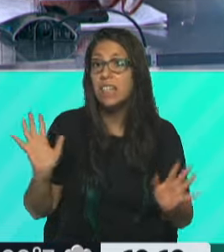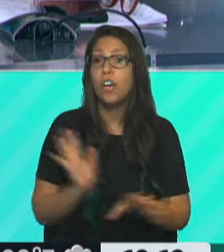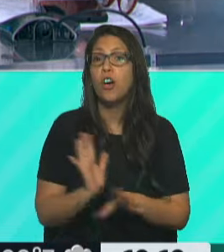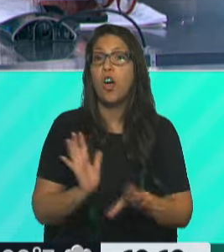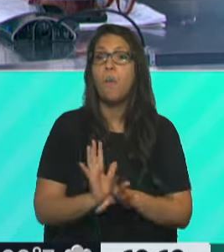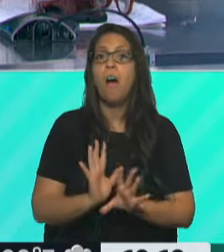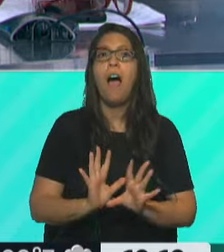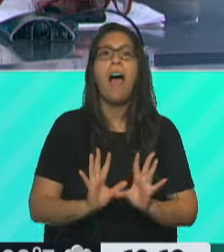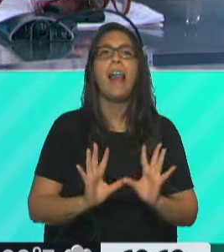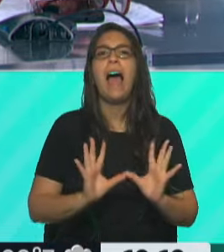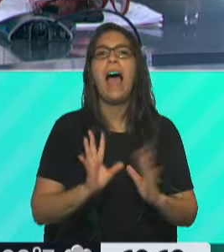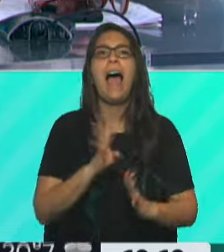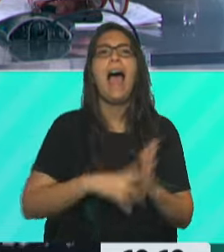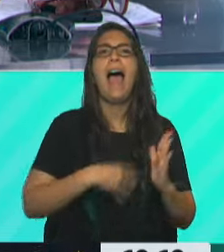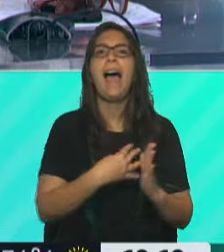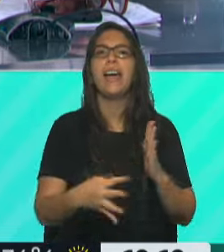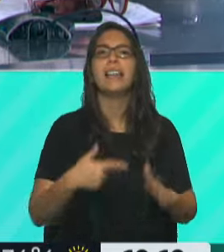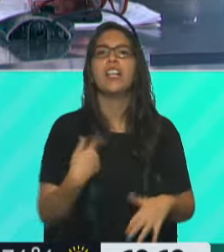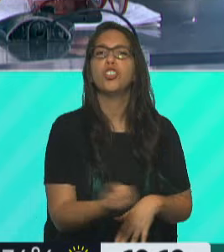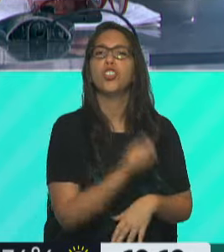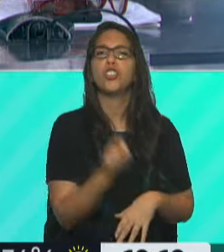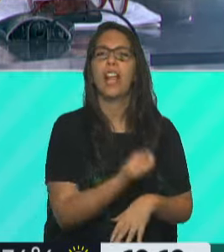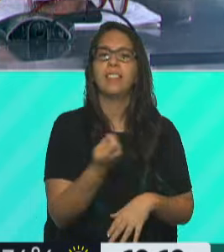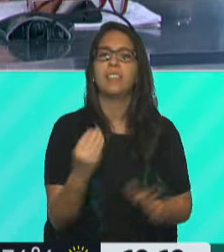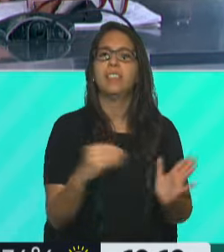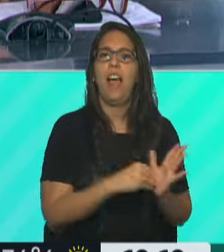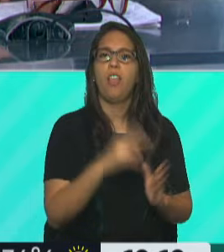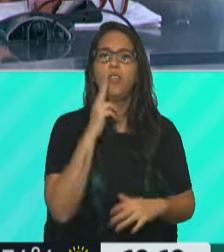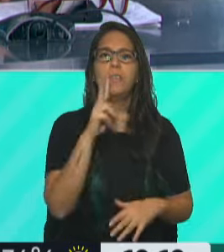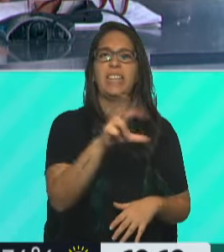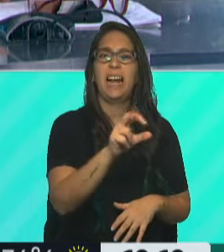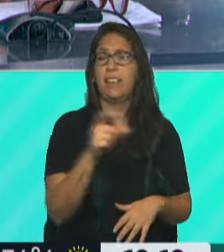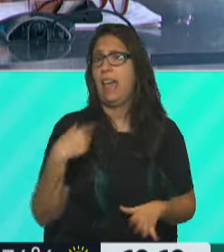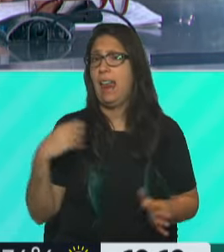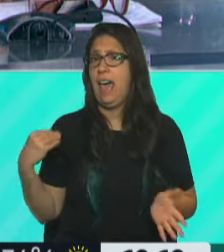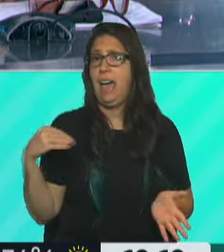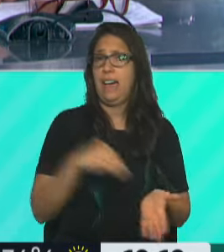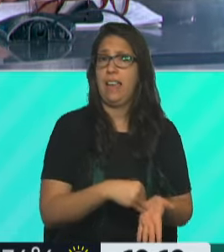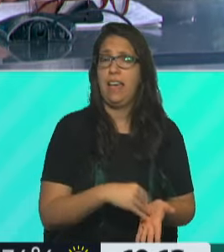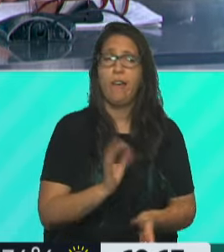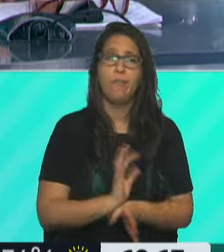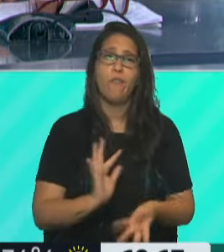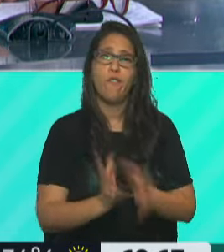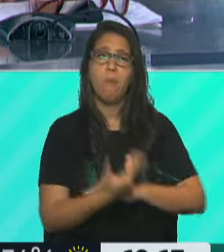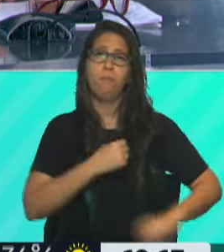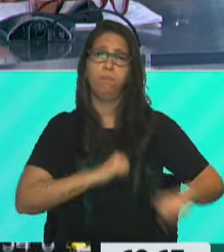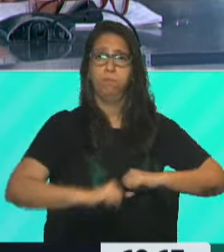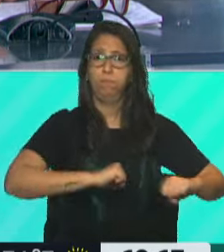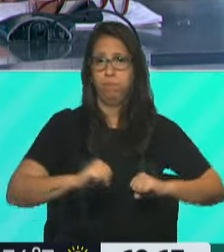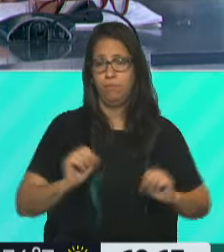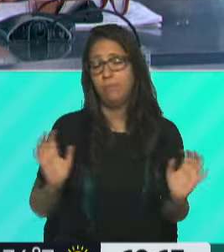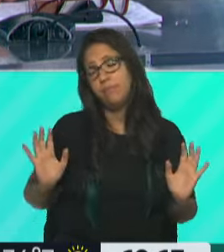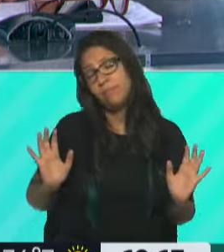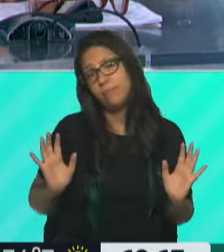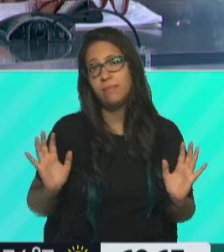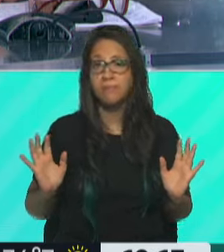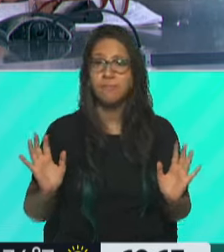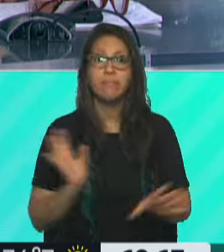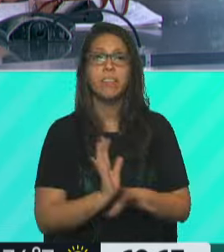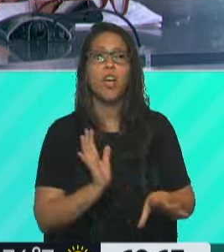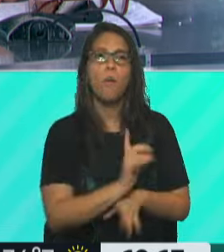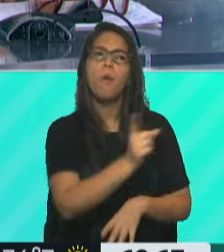agenda socialista 2030 lo obviamente socialista lo agrega él lo agrega Javier Miley y es una forma de provocación de decir se dejaron